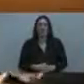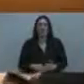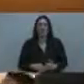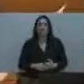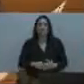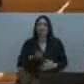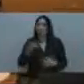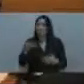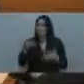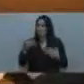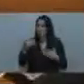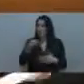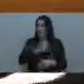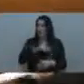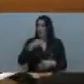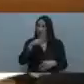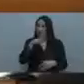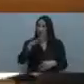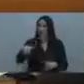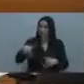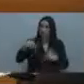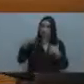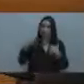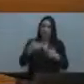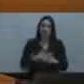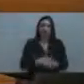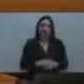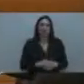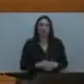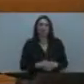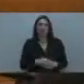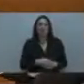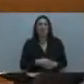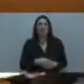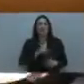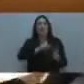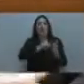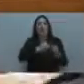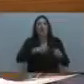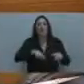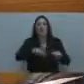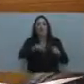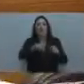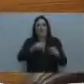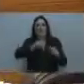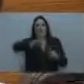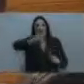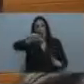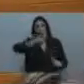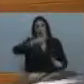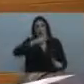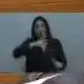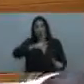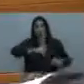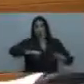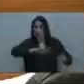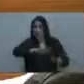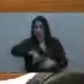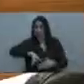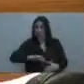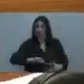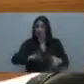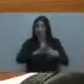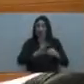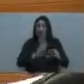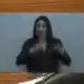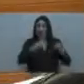Sí, gracias, señor presidente, por darme la palabra. ¿Cuál es la situación actual del plan de vías de Gijón tras la última decisión acordada en el Consejo de Gijón al